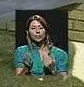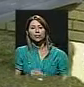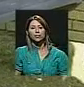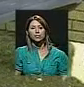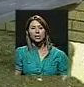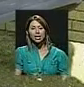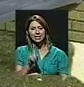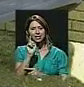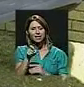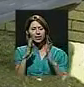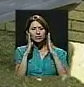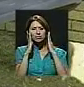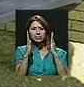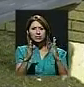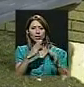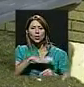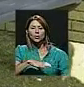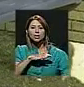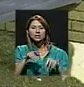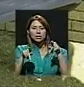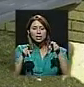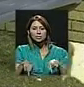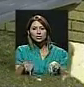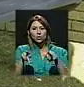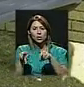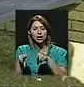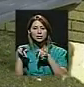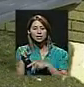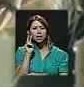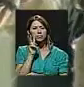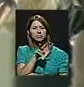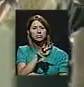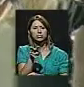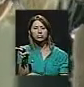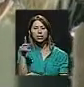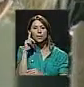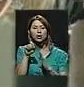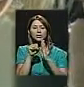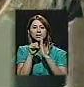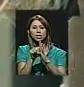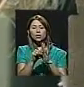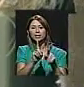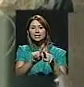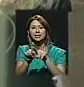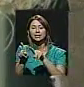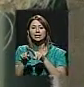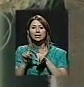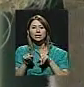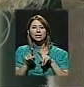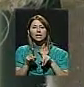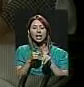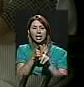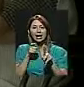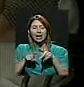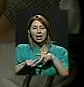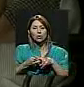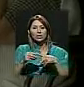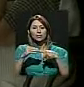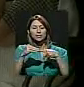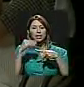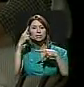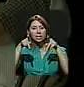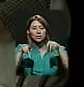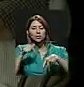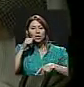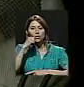debe prestar atención al comportamiento de las personas, ya que los síntomas varían. Entre las causas principales para que un adulto mayor